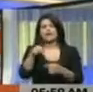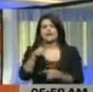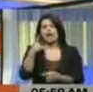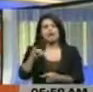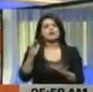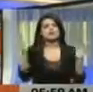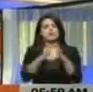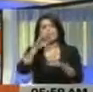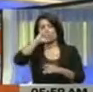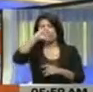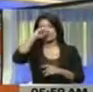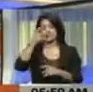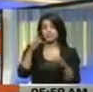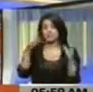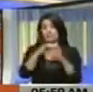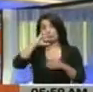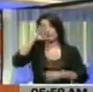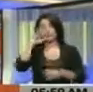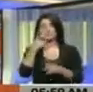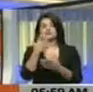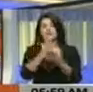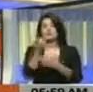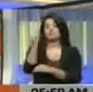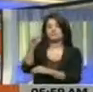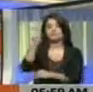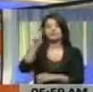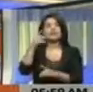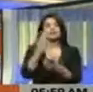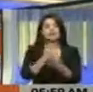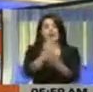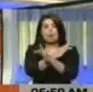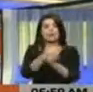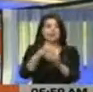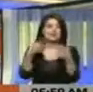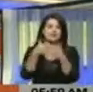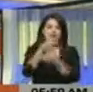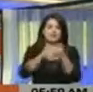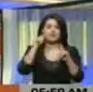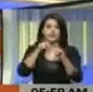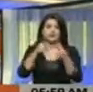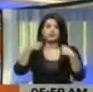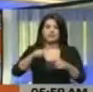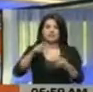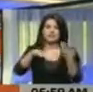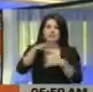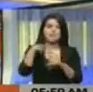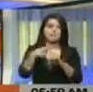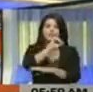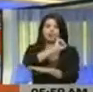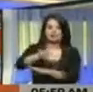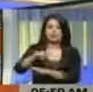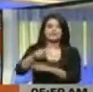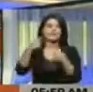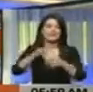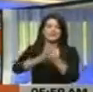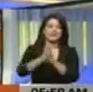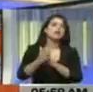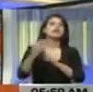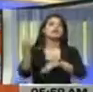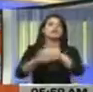burgués, un sector empresarial que está de espalda al país, que está jugando a la guerra económica para desestabilizar y obviamente derrocar, acabar con